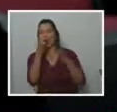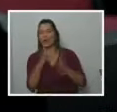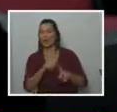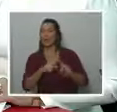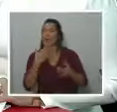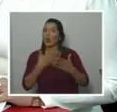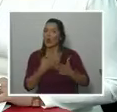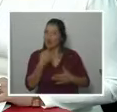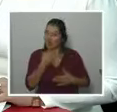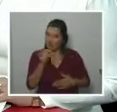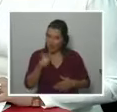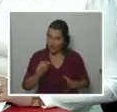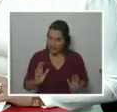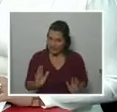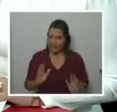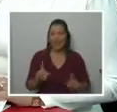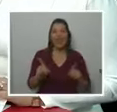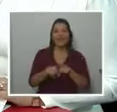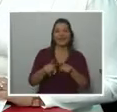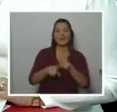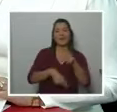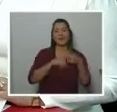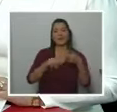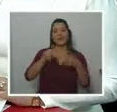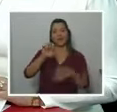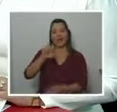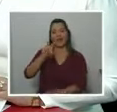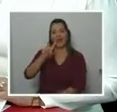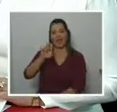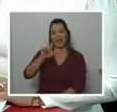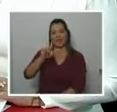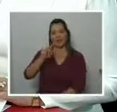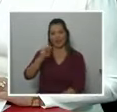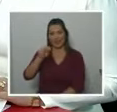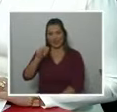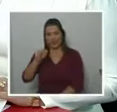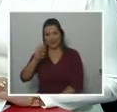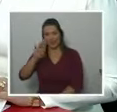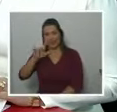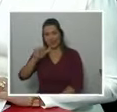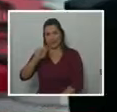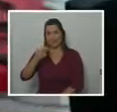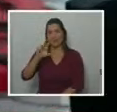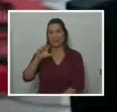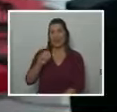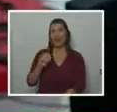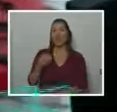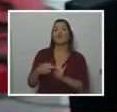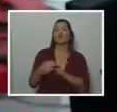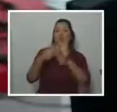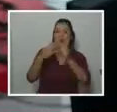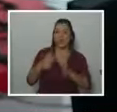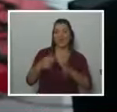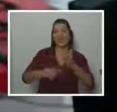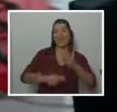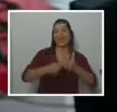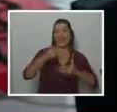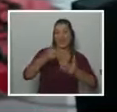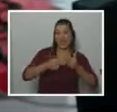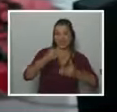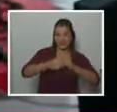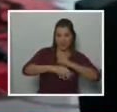sí. También nos acompaña Evelyn Blanco Montero, en representación de la Gerencia de Producción y Comercialización de